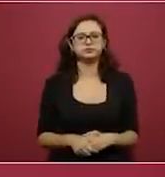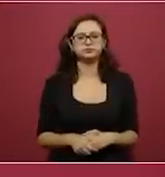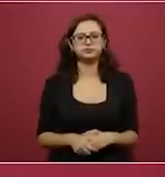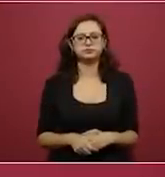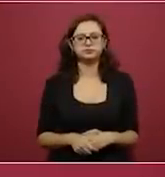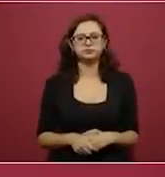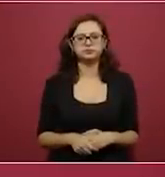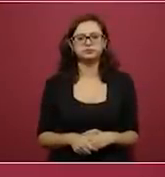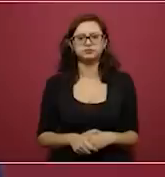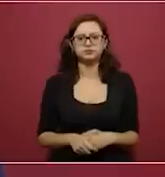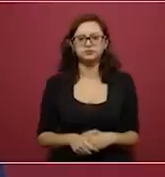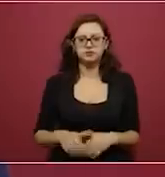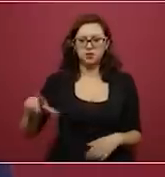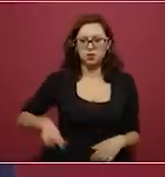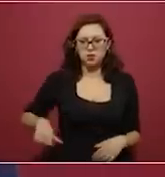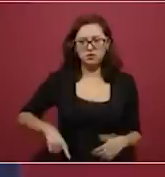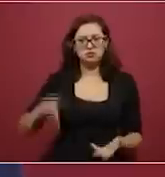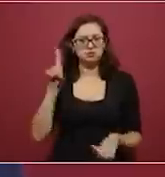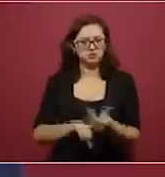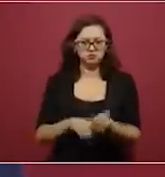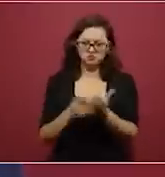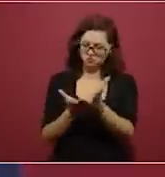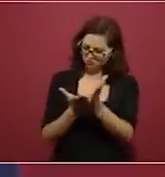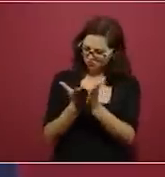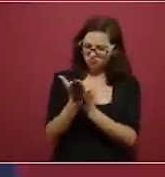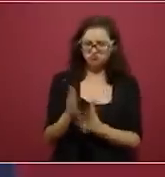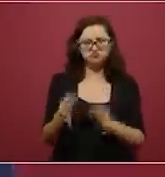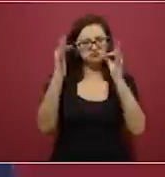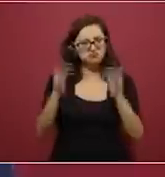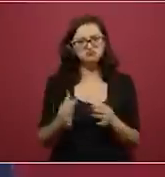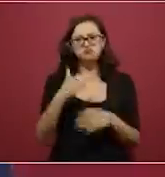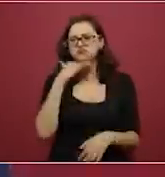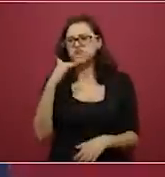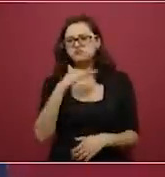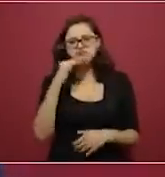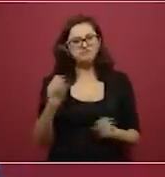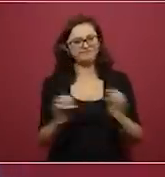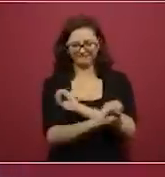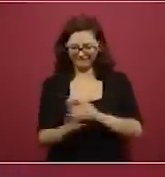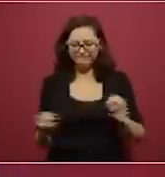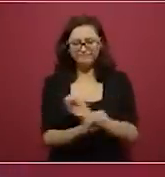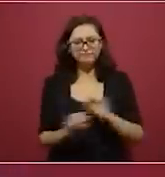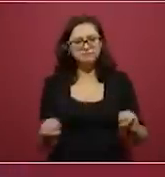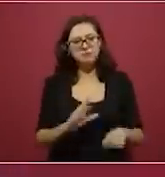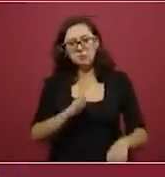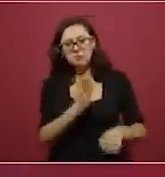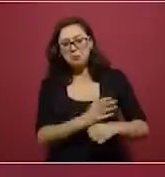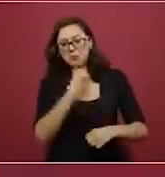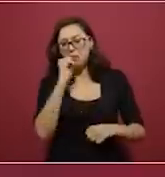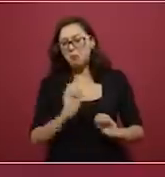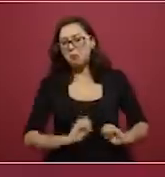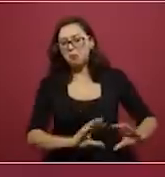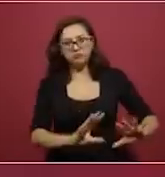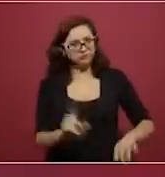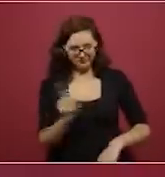a la rectitud en el gobierno cero corrupción cero impunidad y que